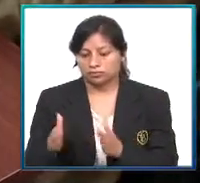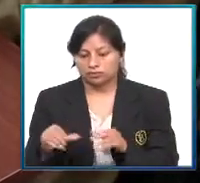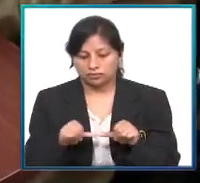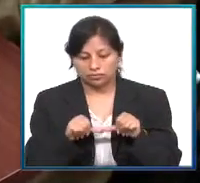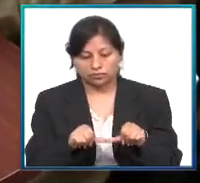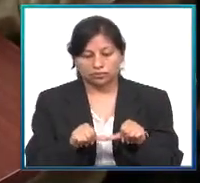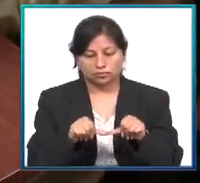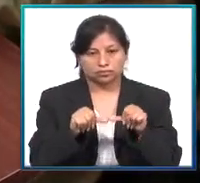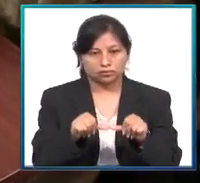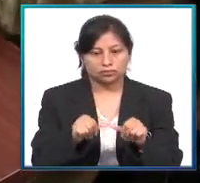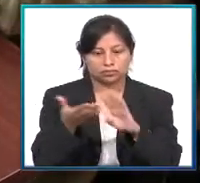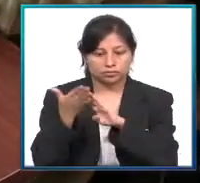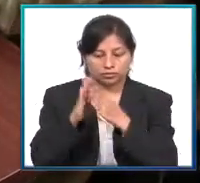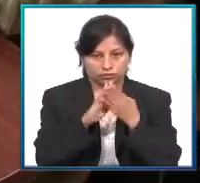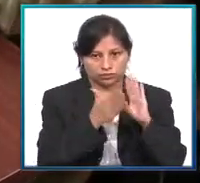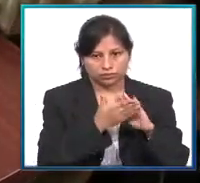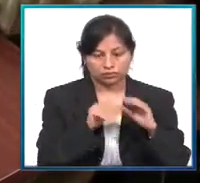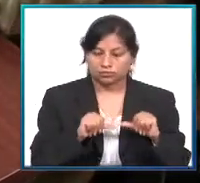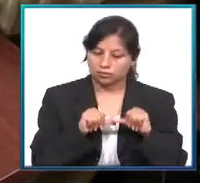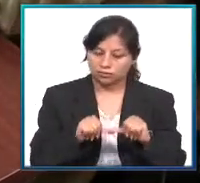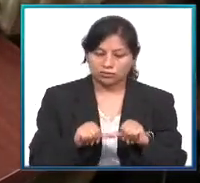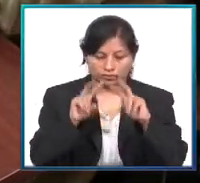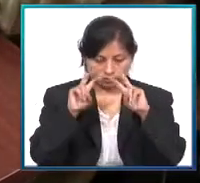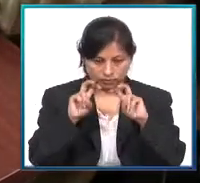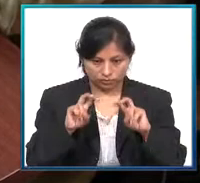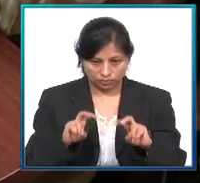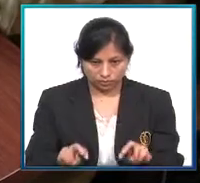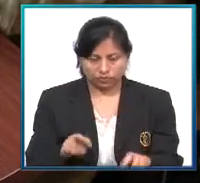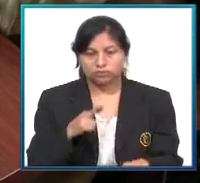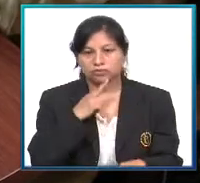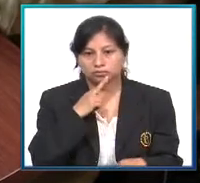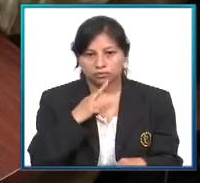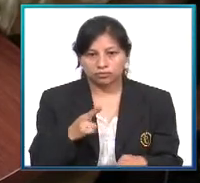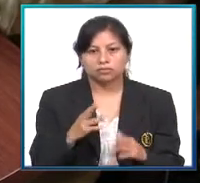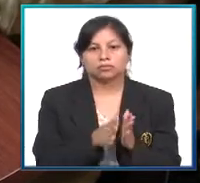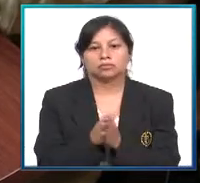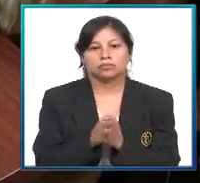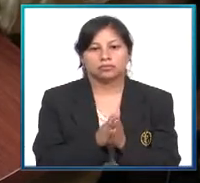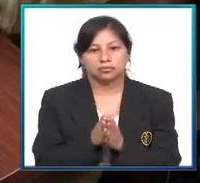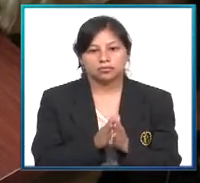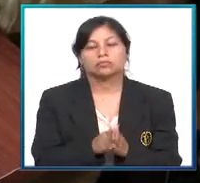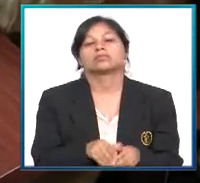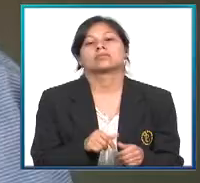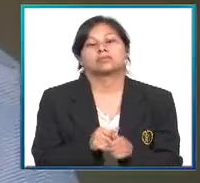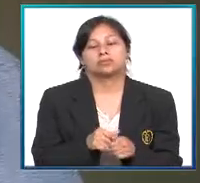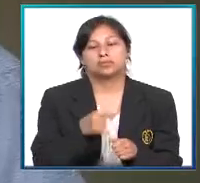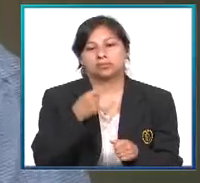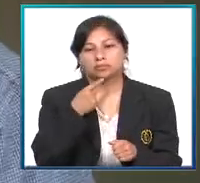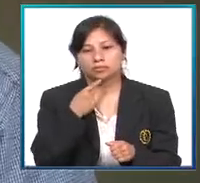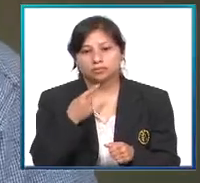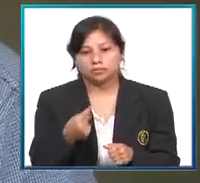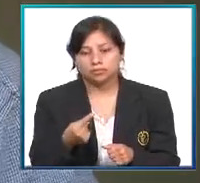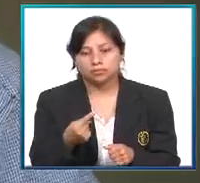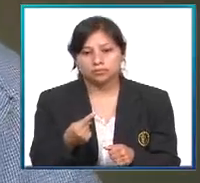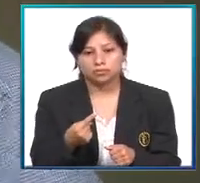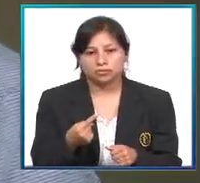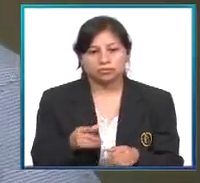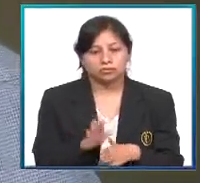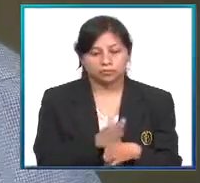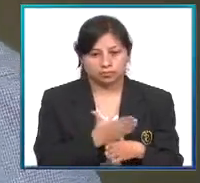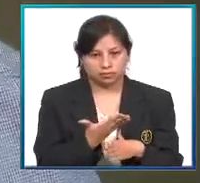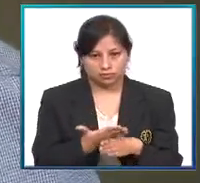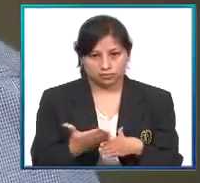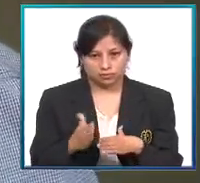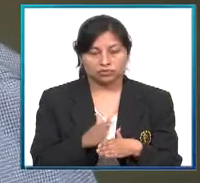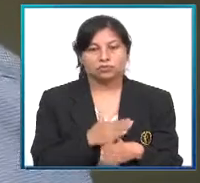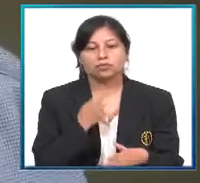seguir con una de las comunidades y se seguirá analizando cómo resolver en favor de San Antonio Chilascó. El alcalde municipal de Salamá, Víctor Jordán